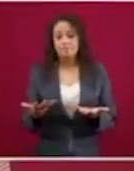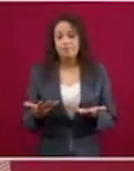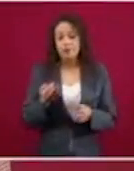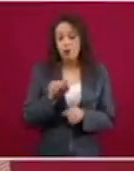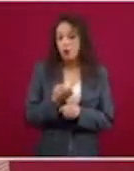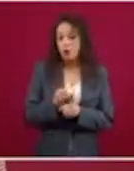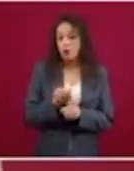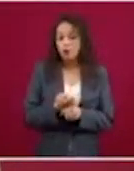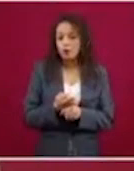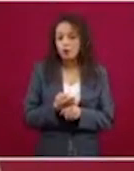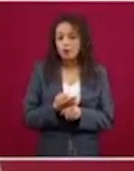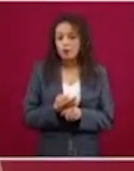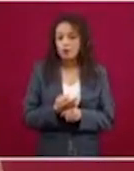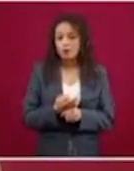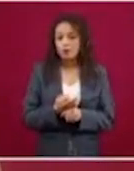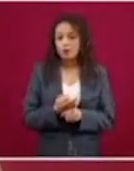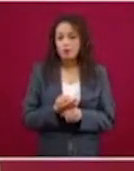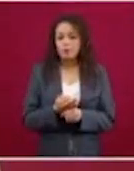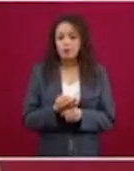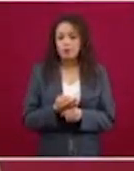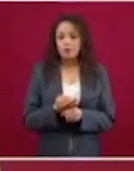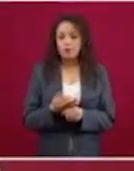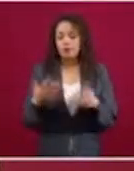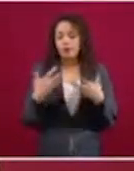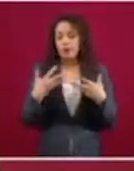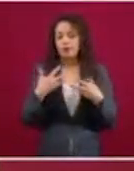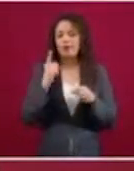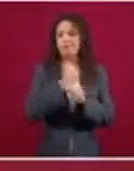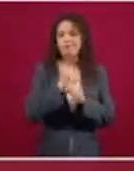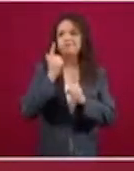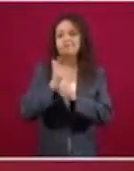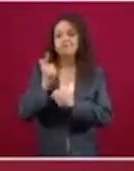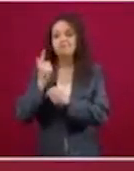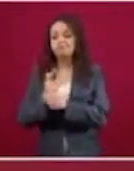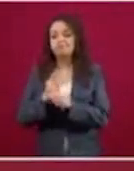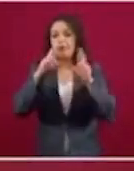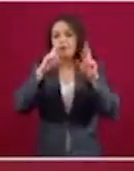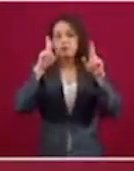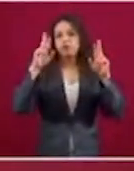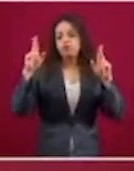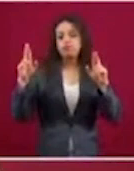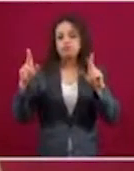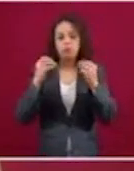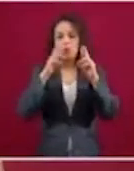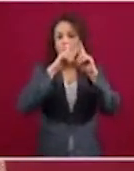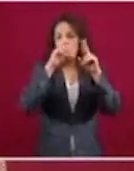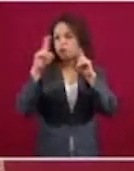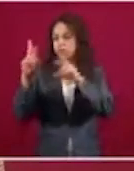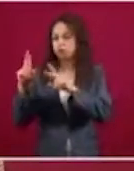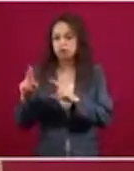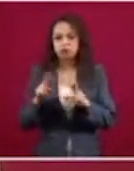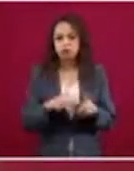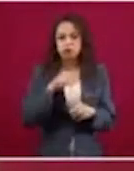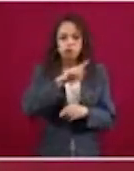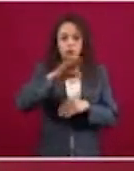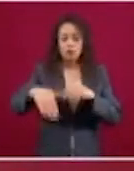Prácticamente, como lo mencionó, pues se encontraron en un estado muy mal. Los almacenes